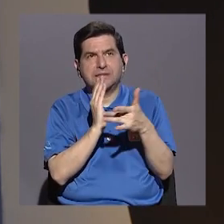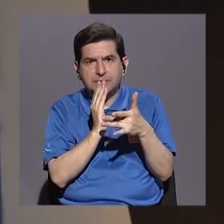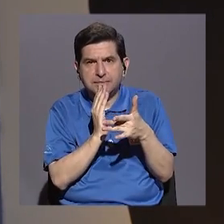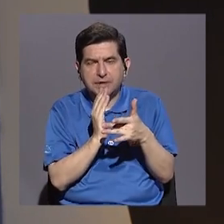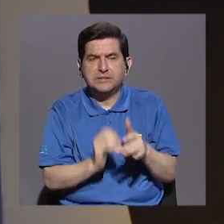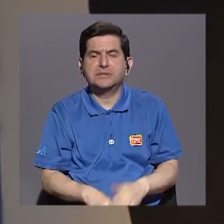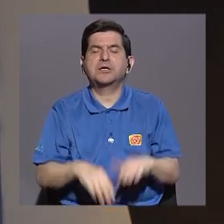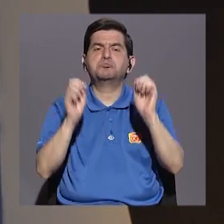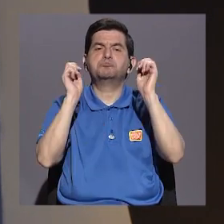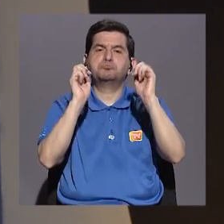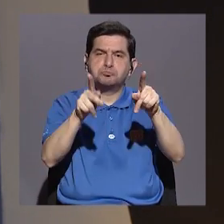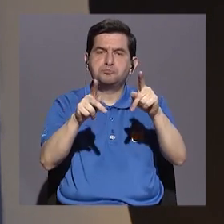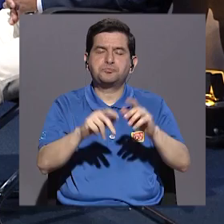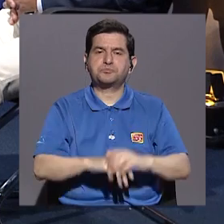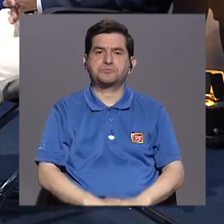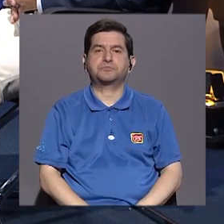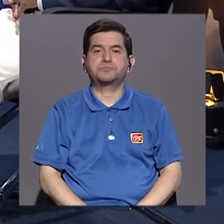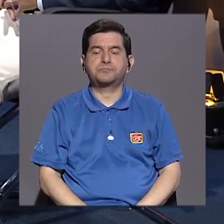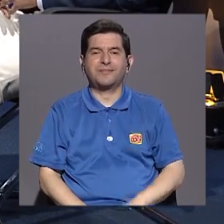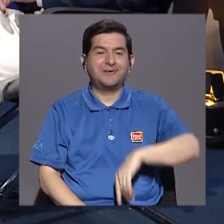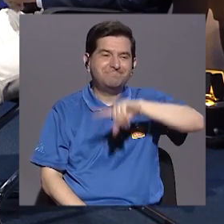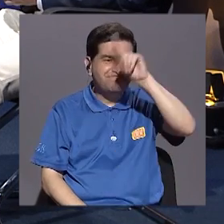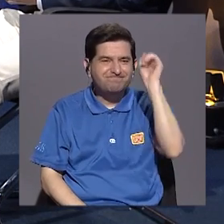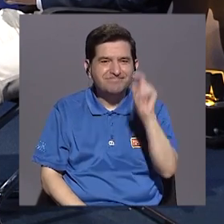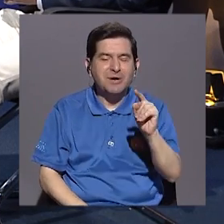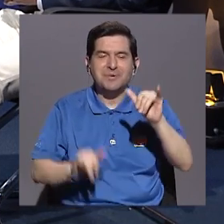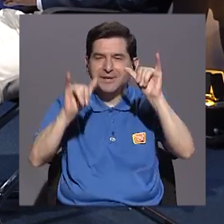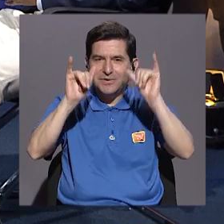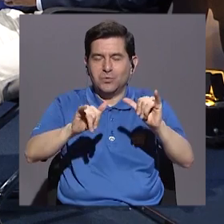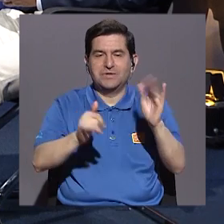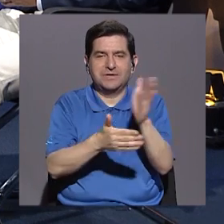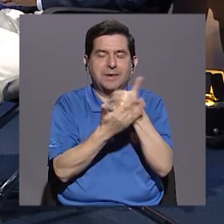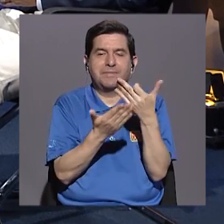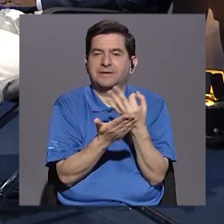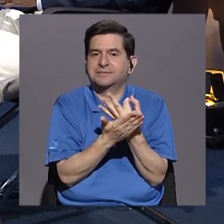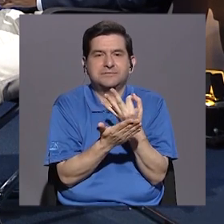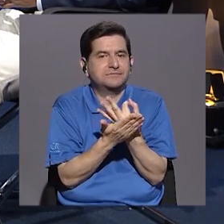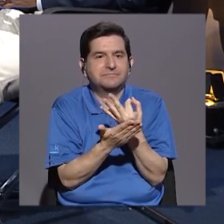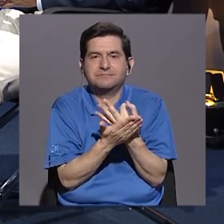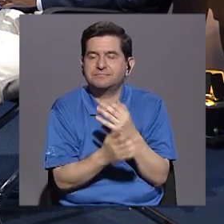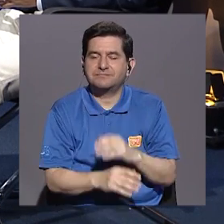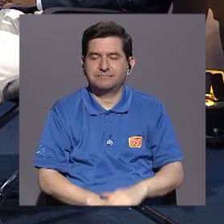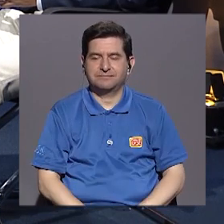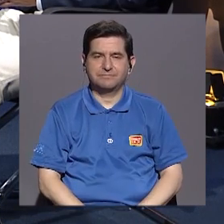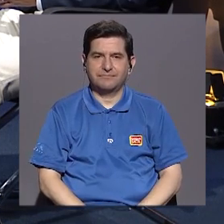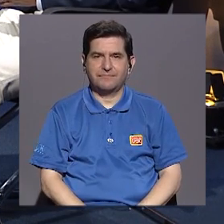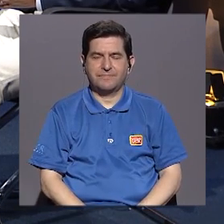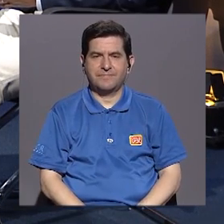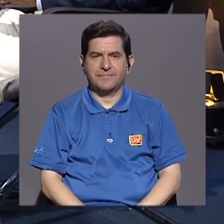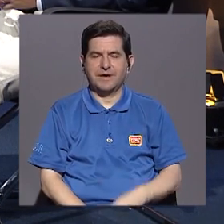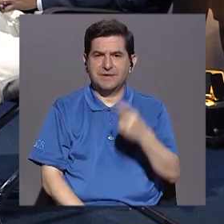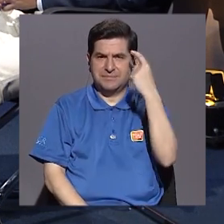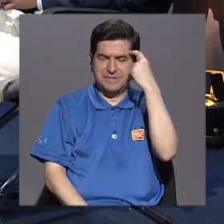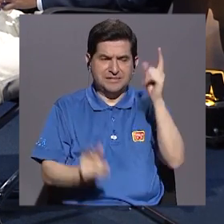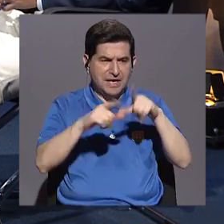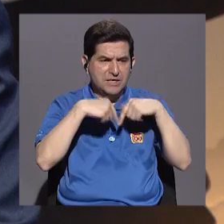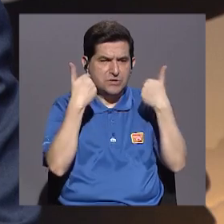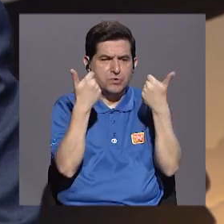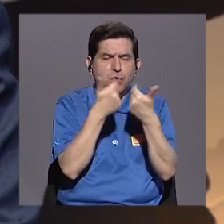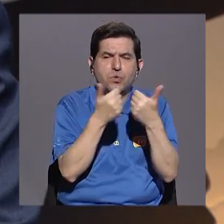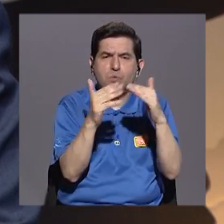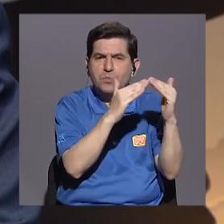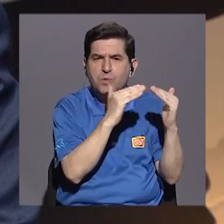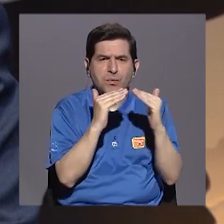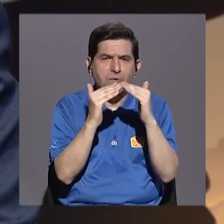son viables la gran interrogante que hay es la parte financiera pues a cuáles sectores de